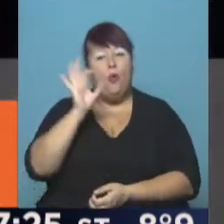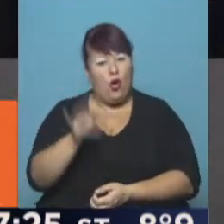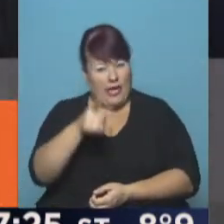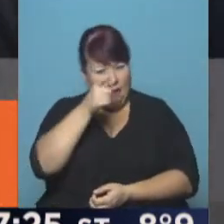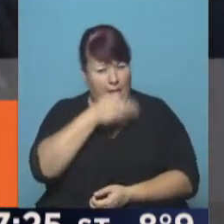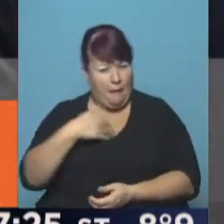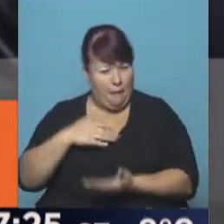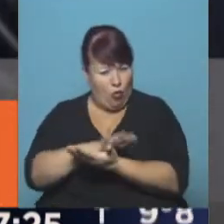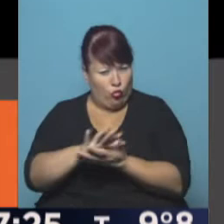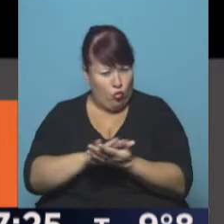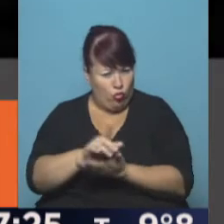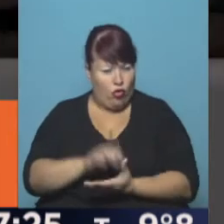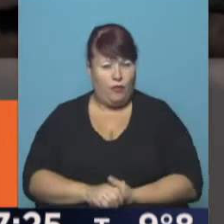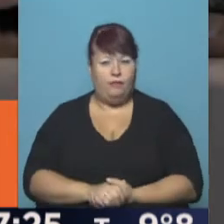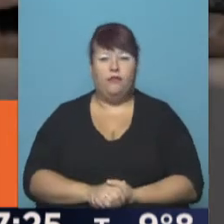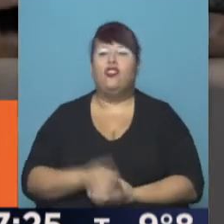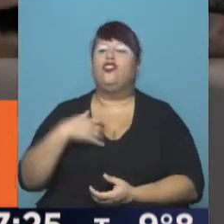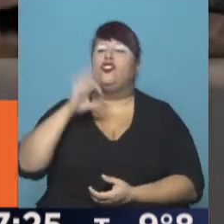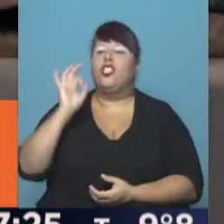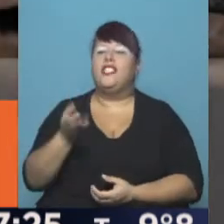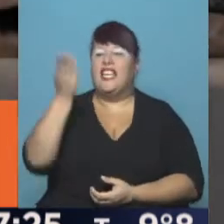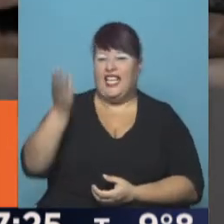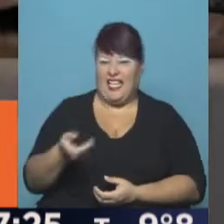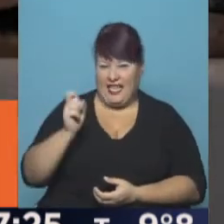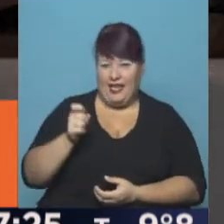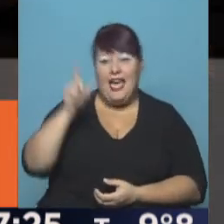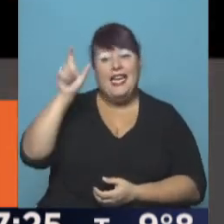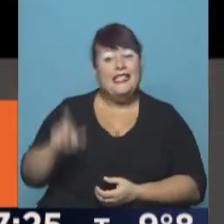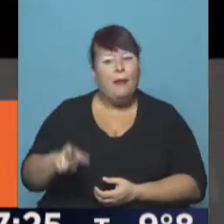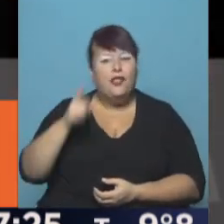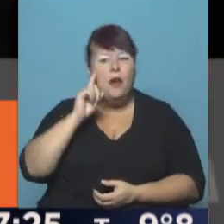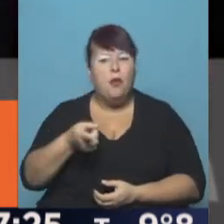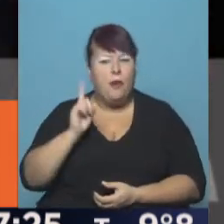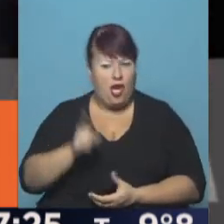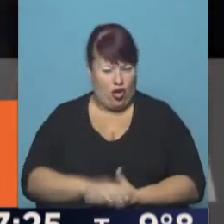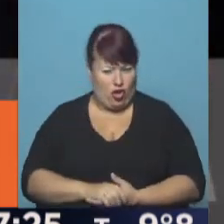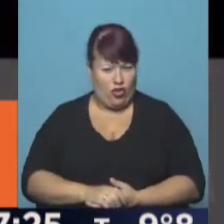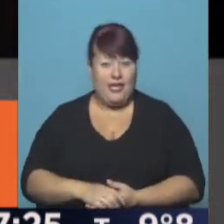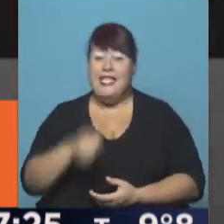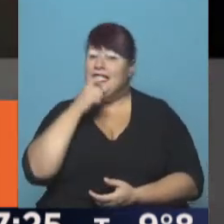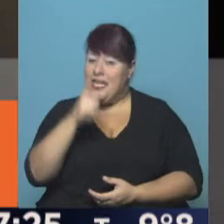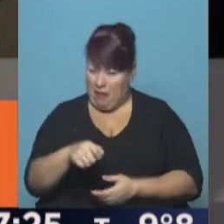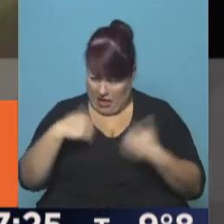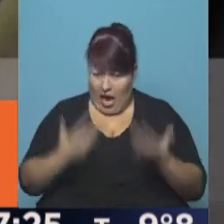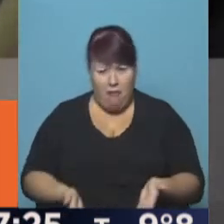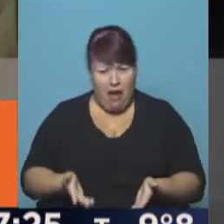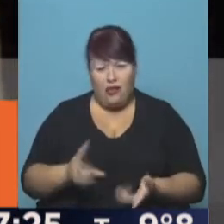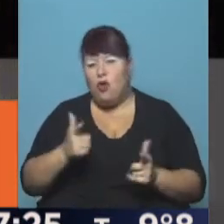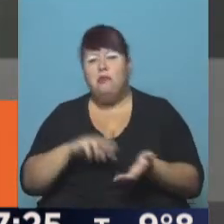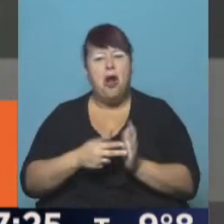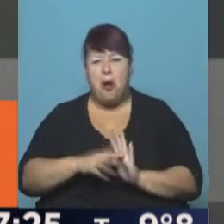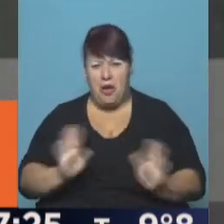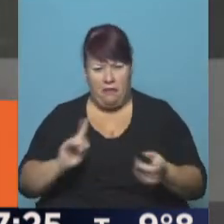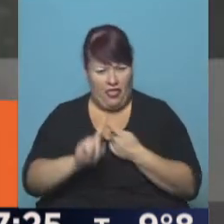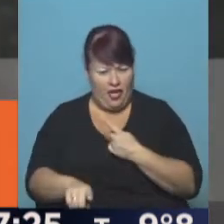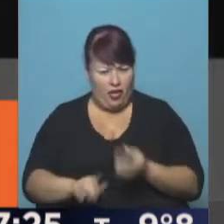movía en negocios turbios sé perfectamente killing a estos tipos son peligrosos si tienen que matar lo van a hacer sin despeinarse